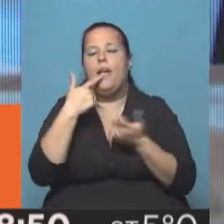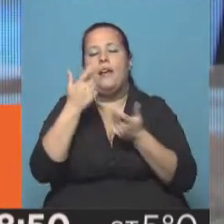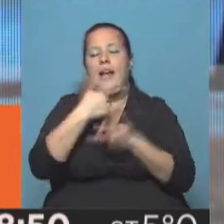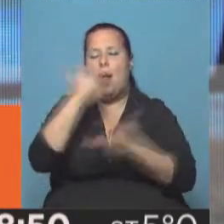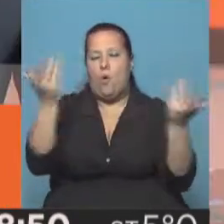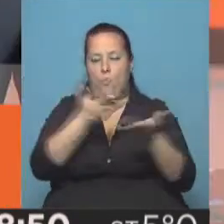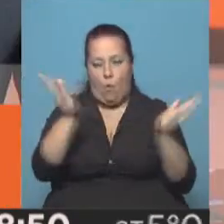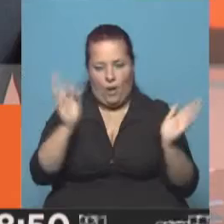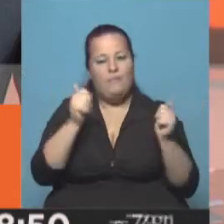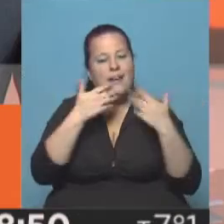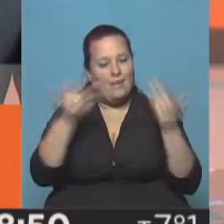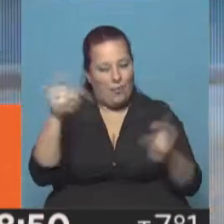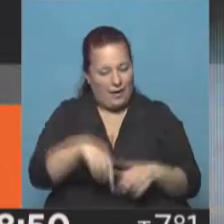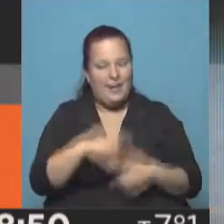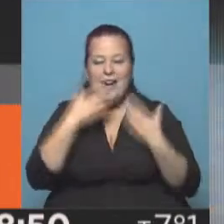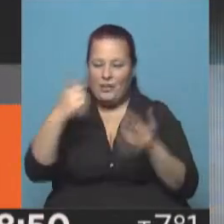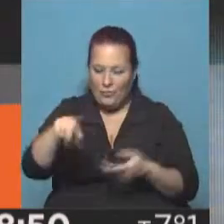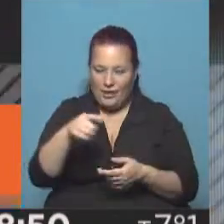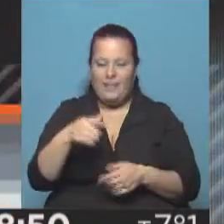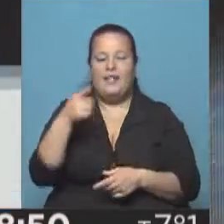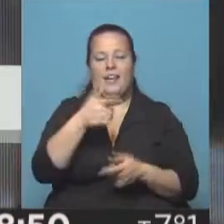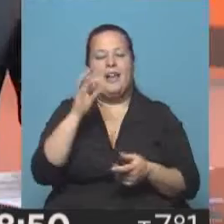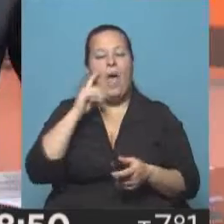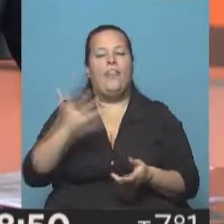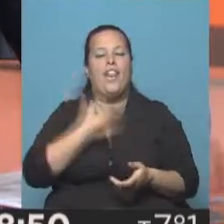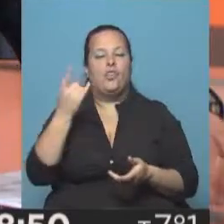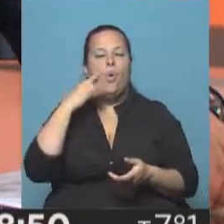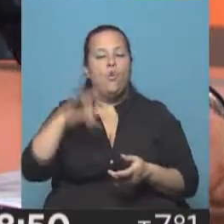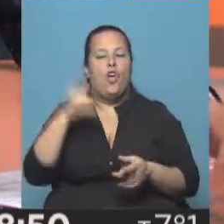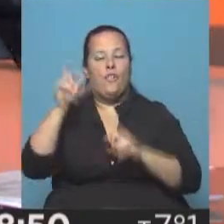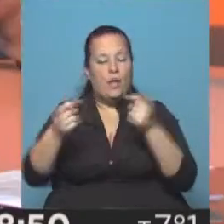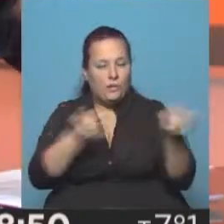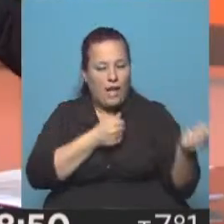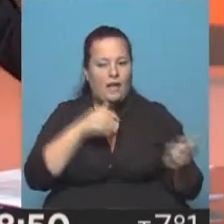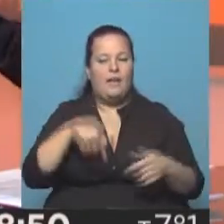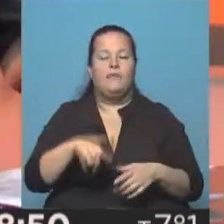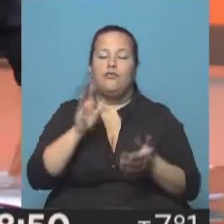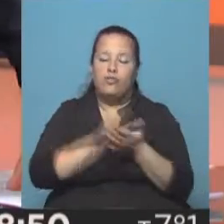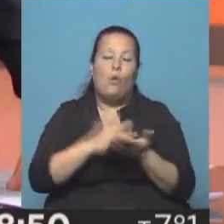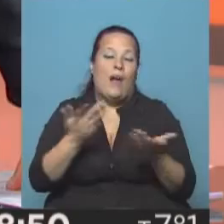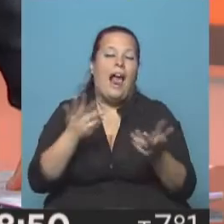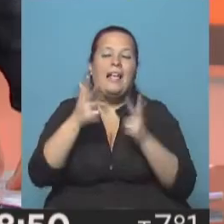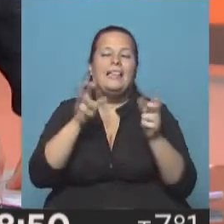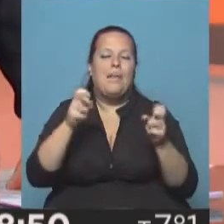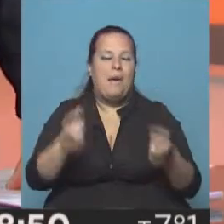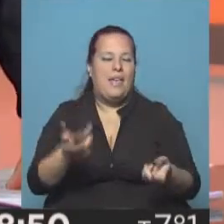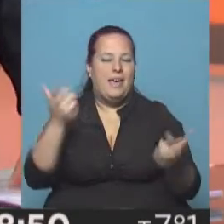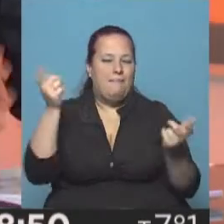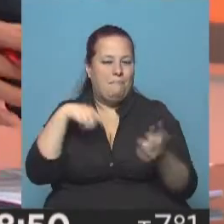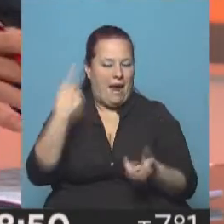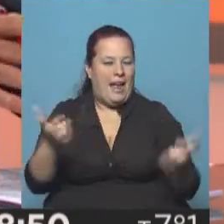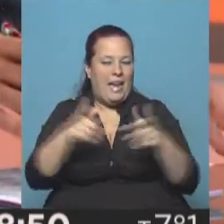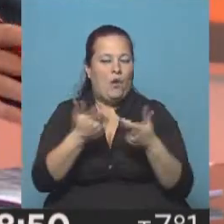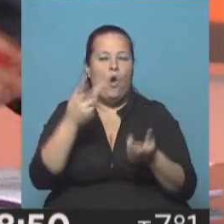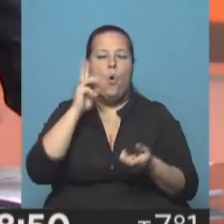audiencia pública gracias claudio por venir gracias abogada el director de la unión de usuarios y consumidores a propósito claro de la audiencia mañana en la